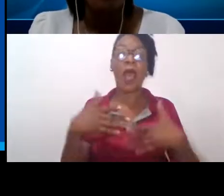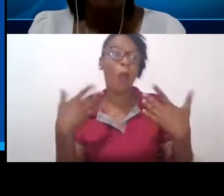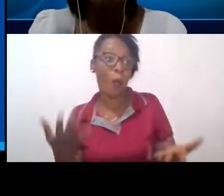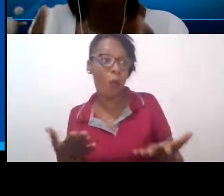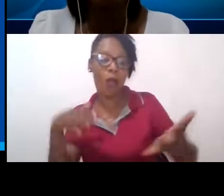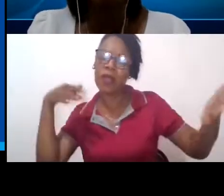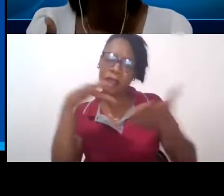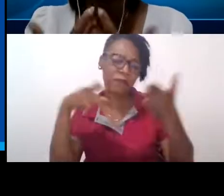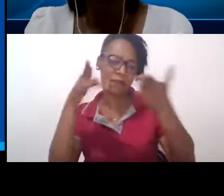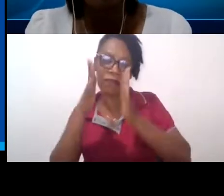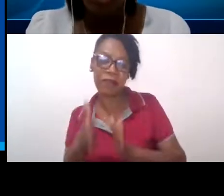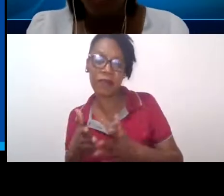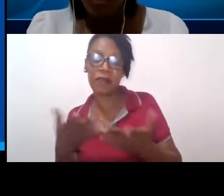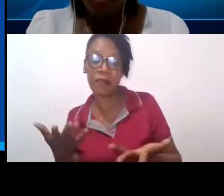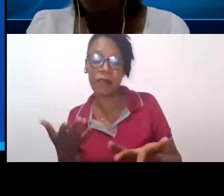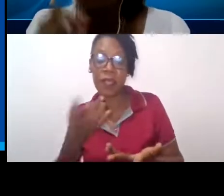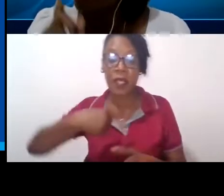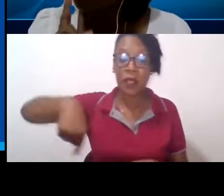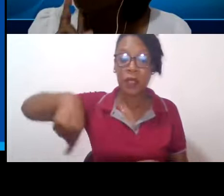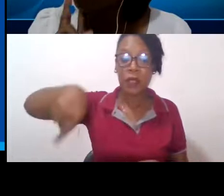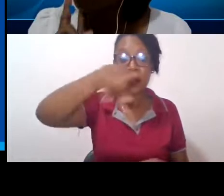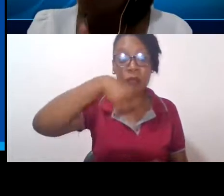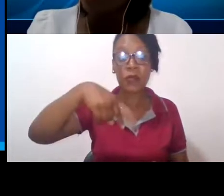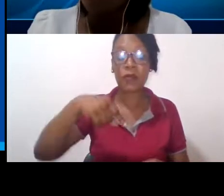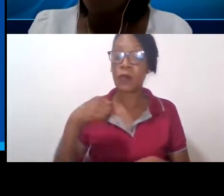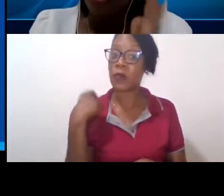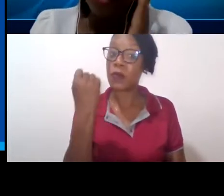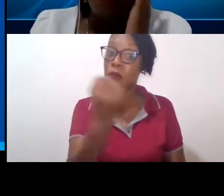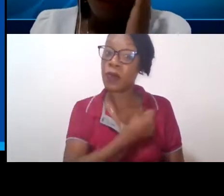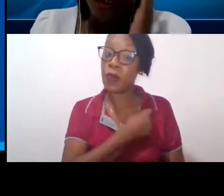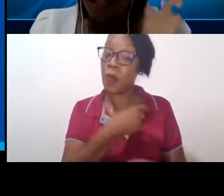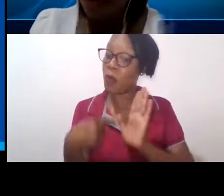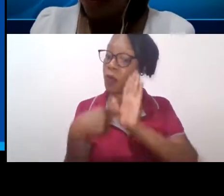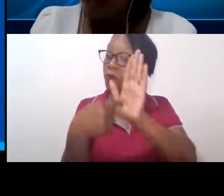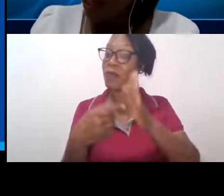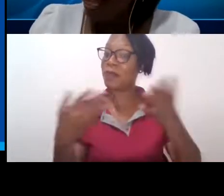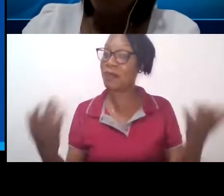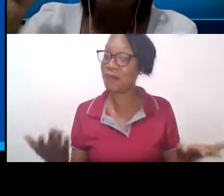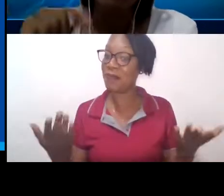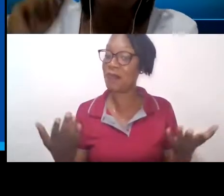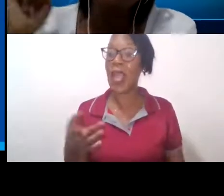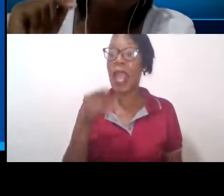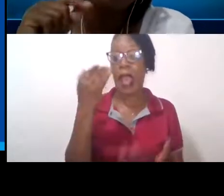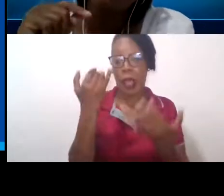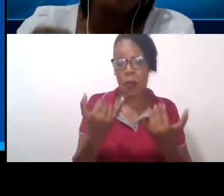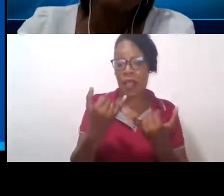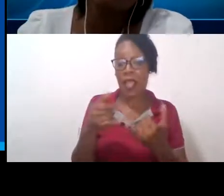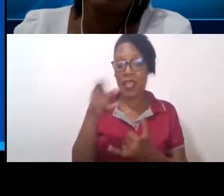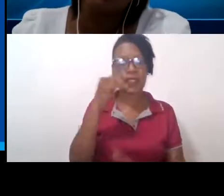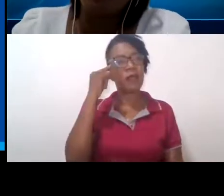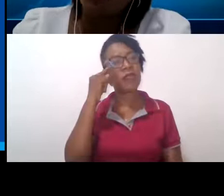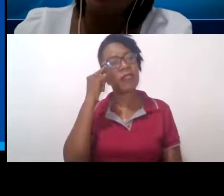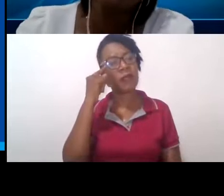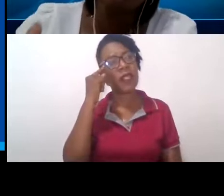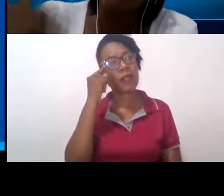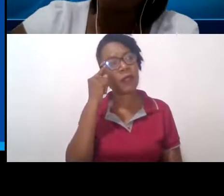estudiosa. ¿Somos o nos mostramos? Y esta reflexión es importante porque a lo interno de las aulas y también